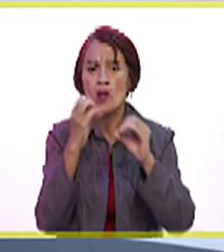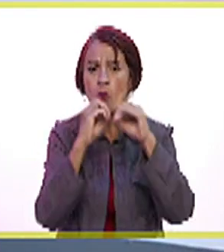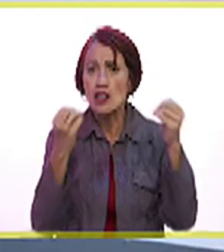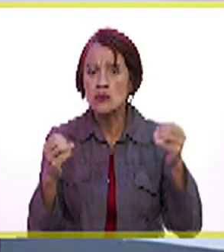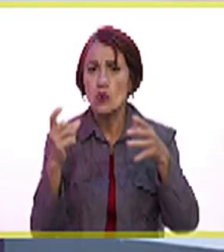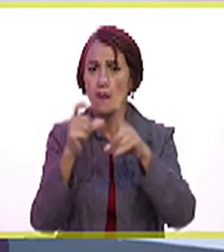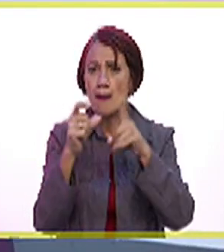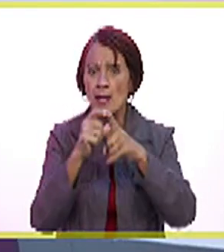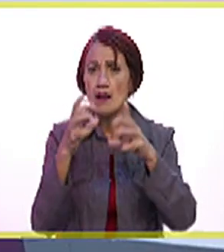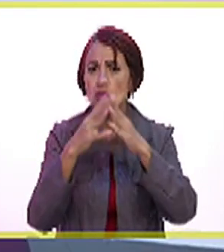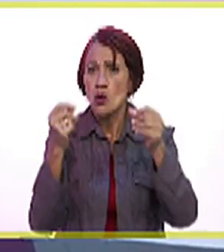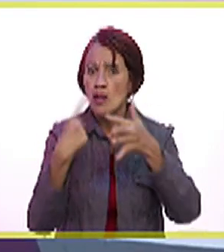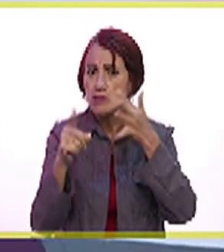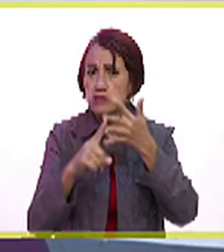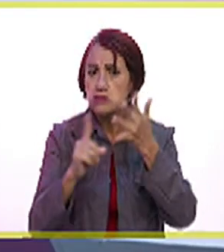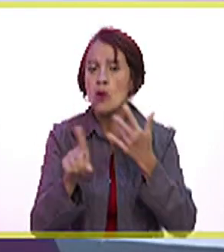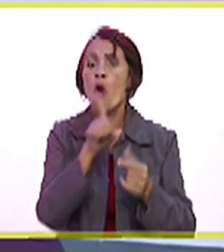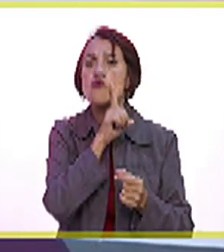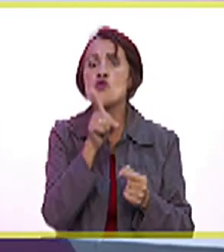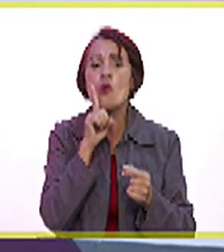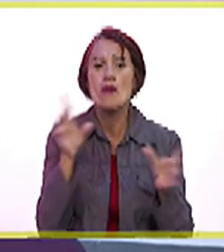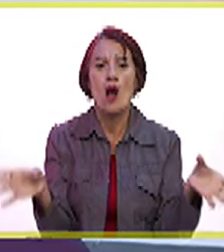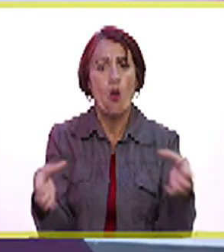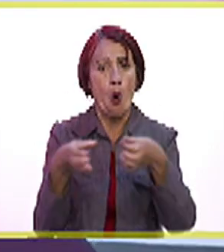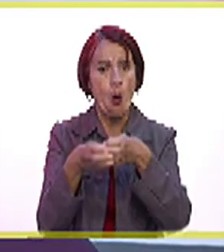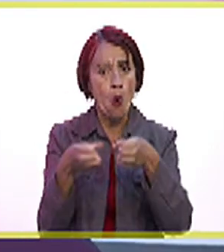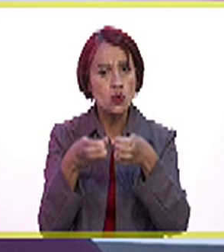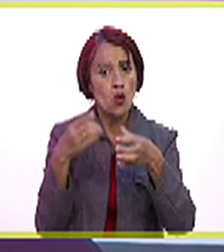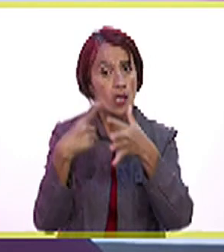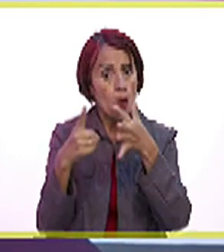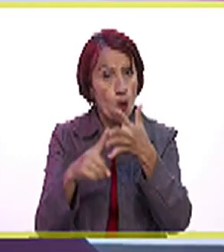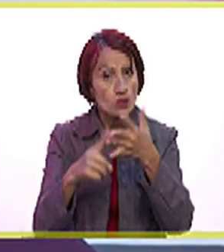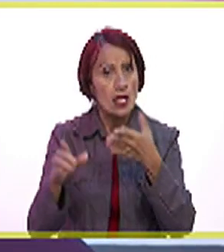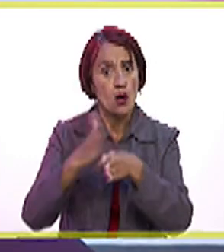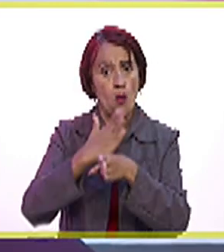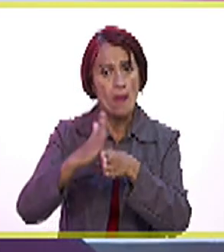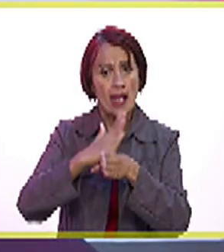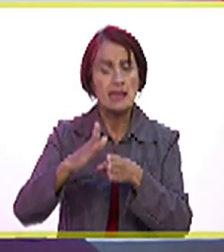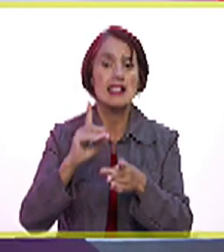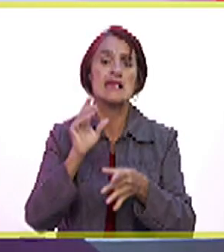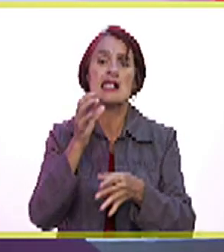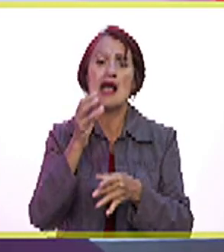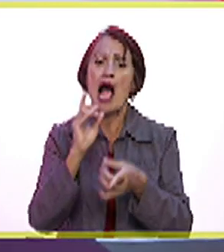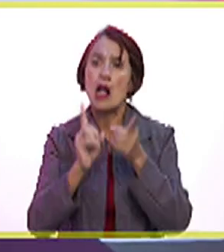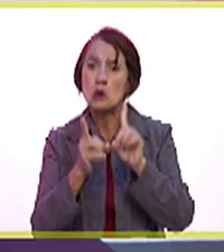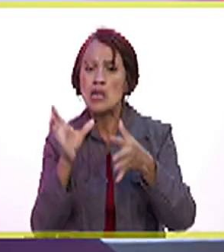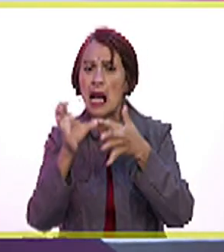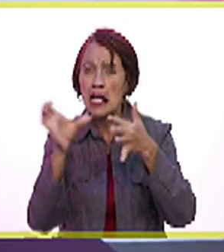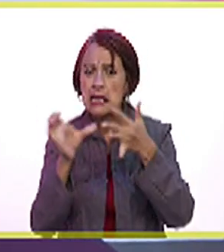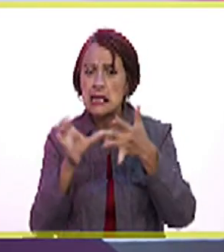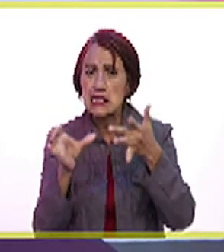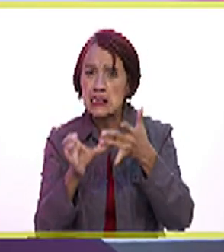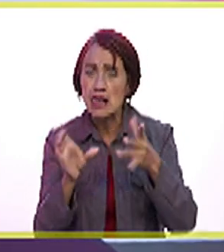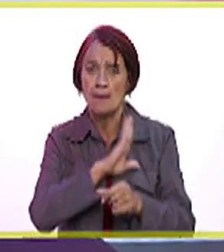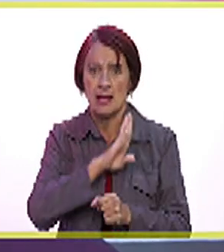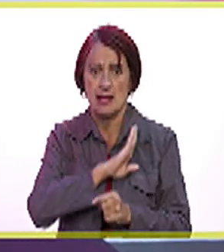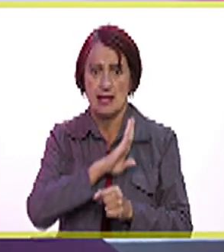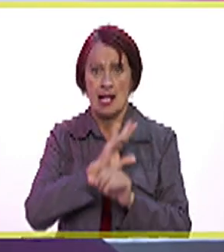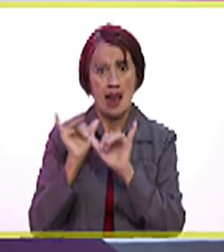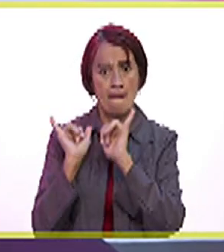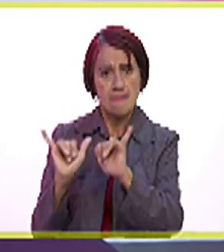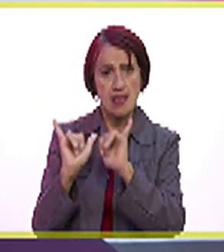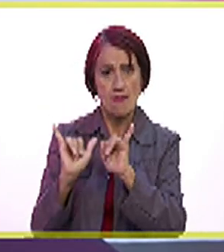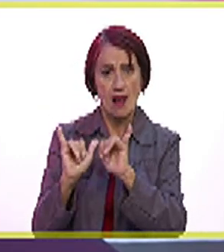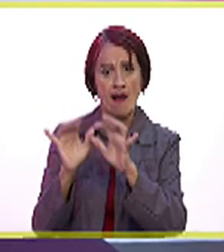o sea, que nombran a un conjunto de cosas que comparten ciertas características mínimas que pertenecen a la misma especie.